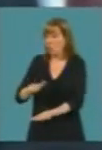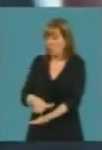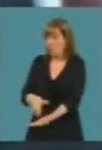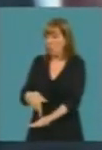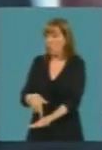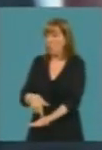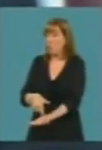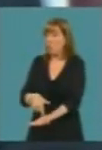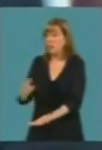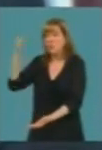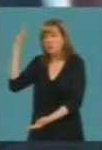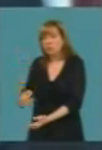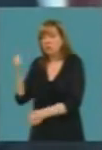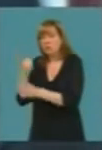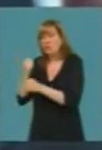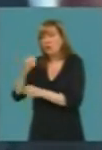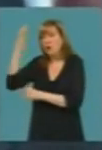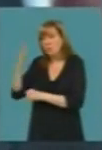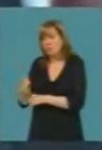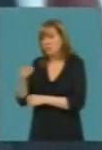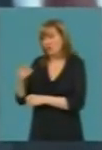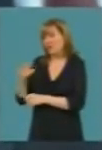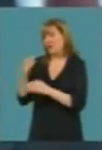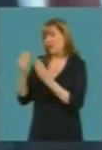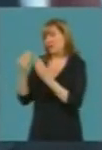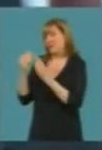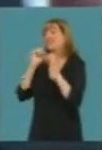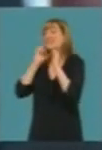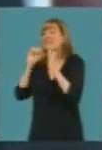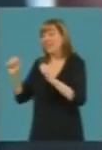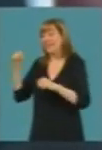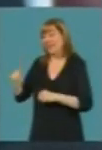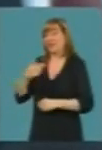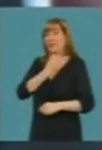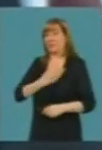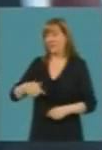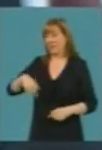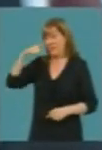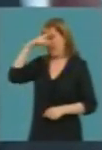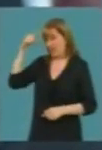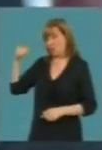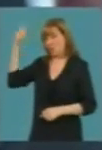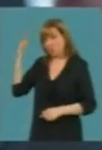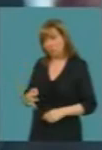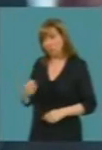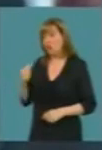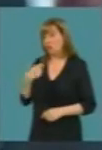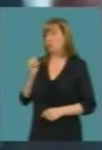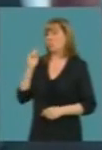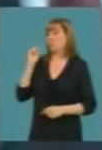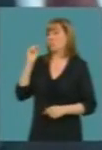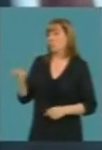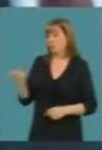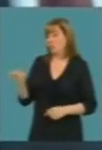evangelios, desempeñar con lealtad y patriotismo el cargo de Secretario General de la Presidencia de la Nación, para el que habéis sido